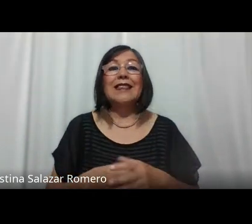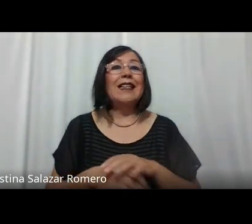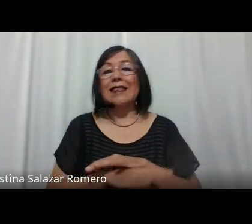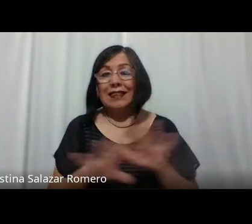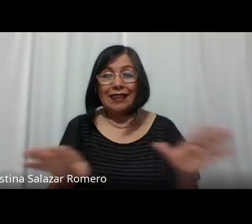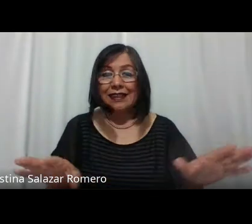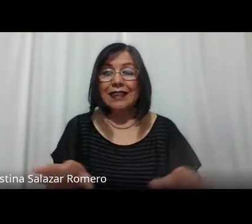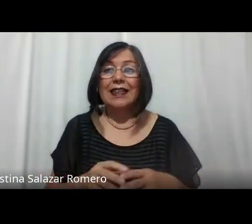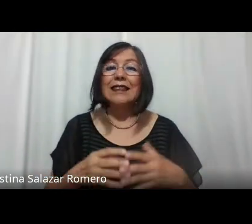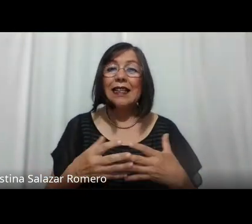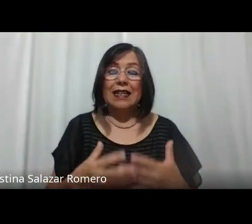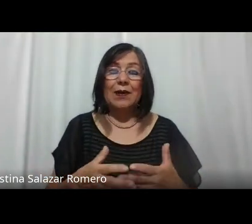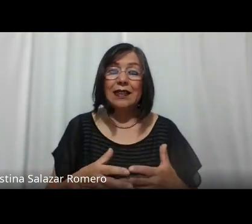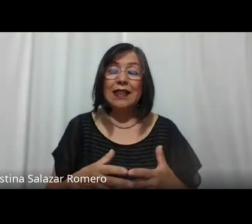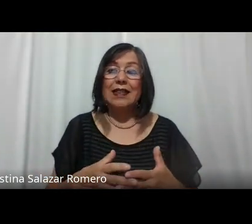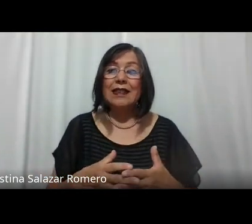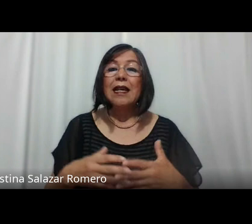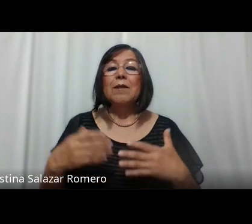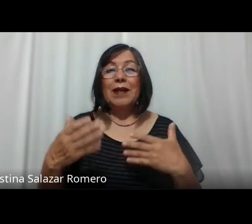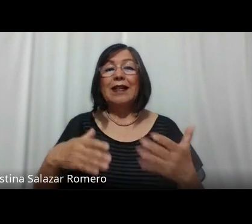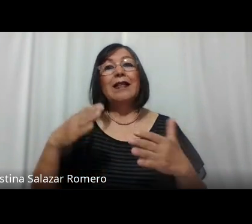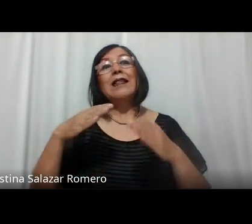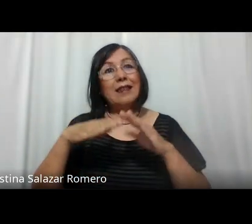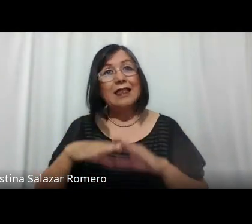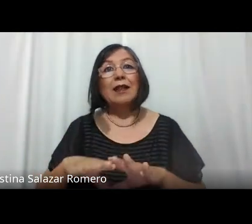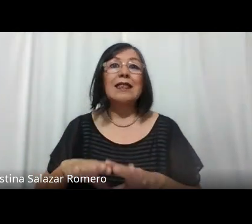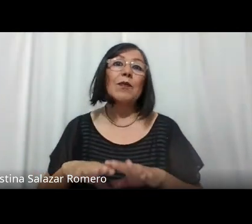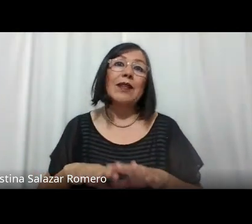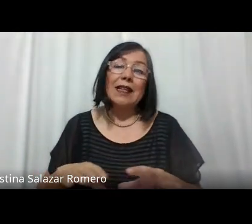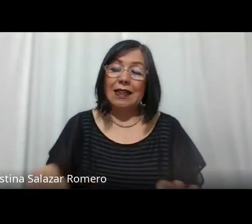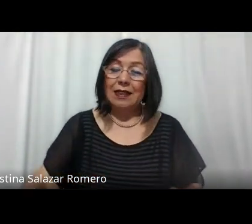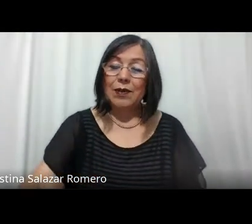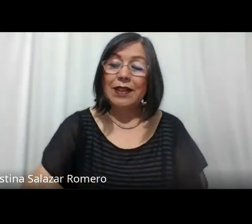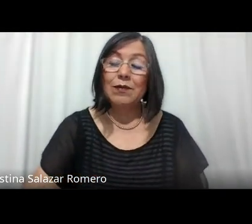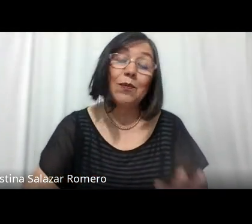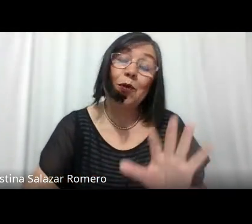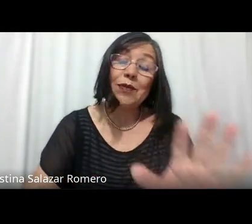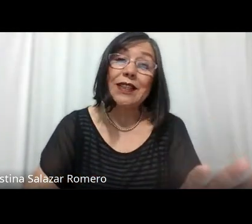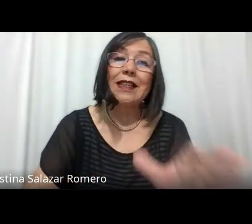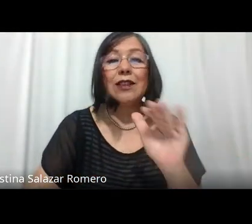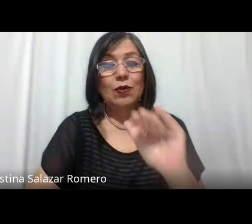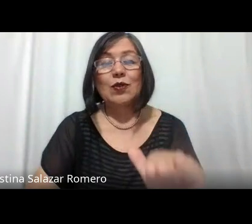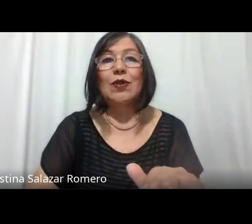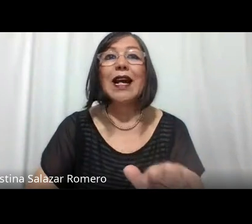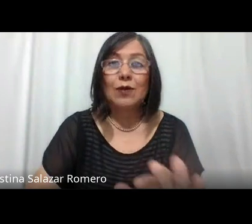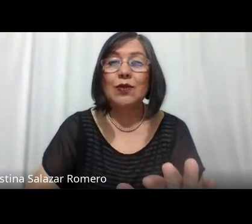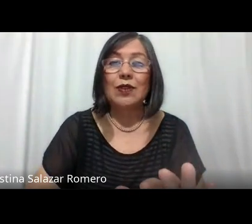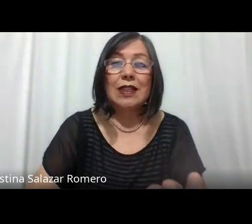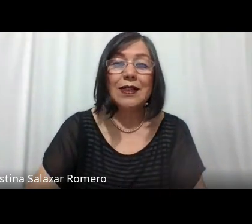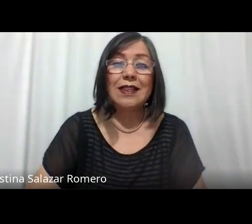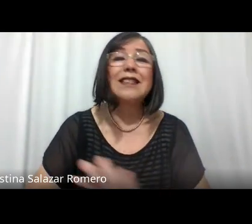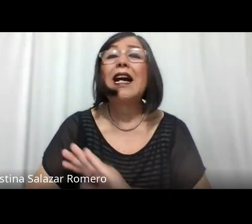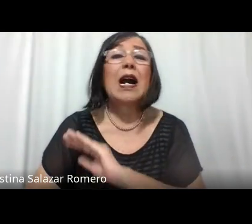identifiquen las características generales de la lengua de señas para que podamos tener la introducción al curso